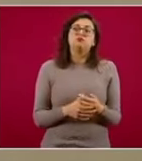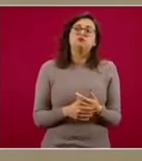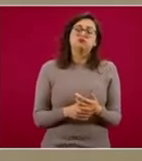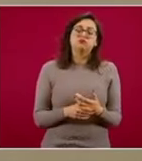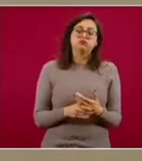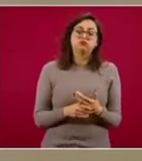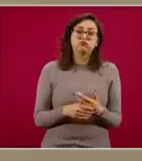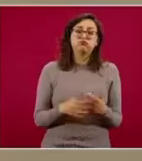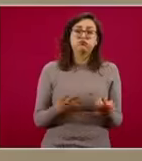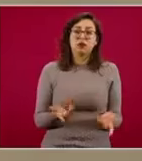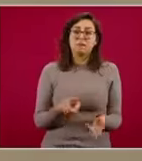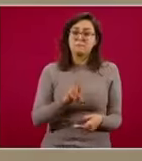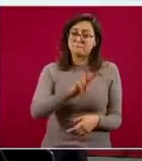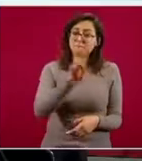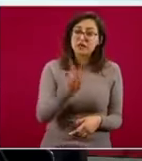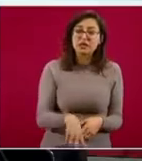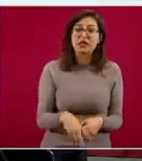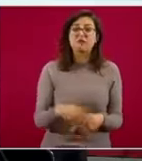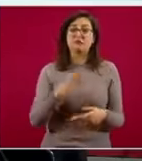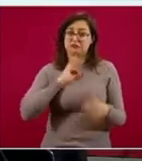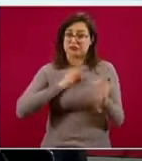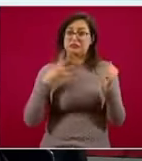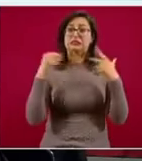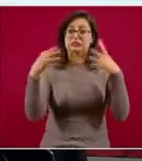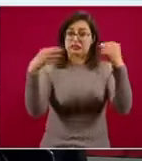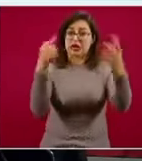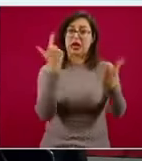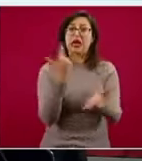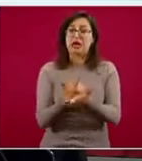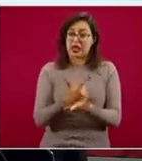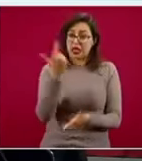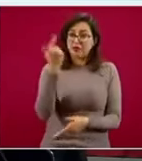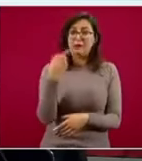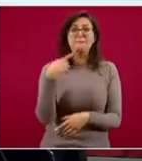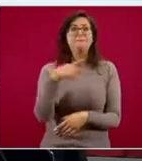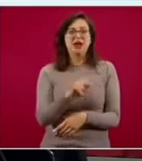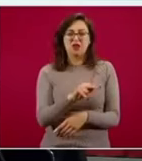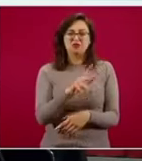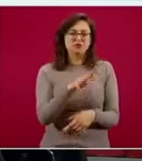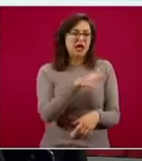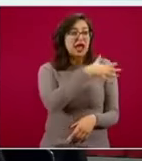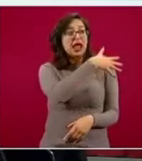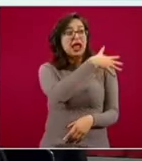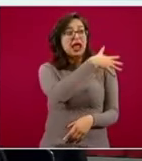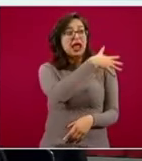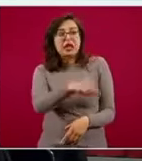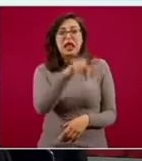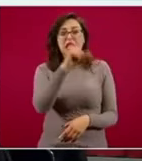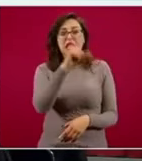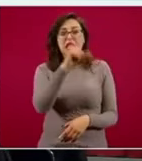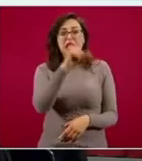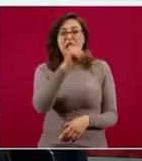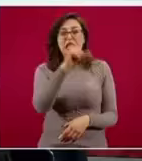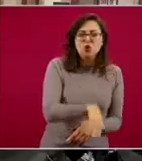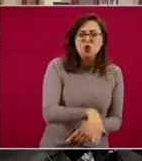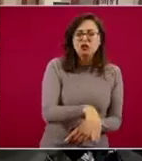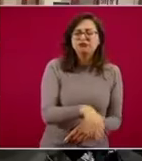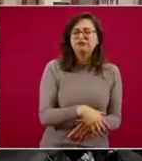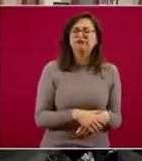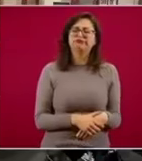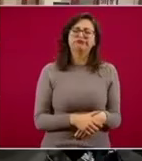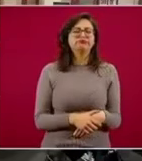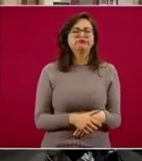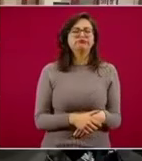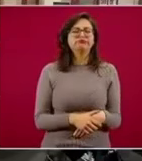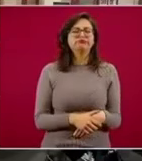que es la pérdida de cada una de las vidas. En cambio, la letalidad tiene un significado de, una vez que se tiene